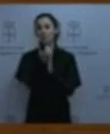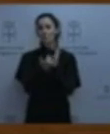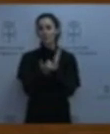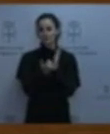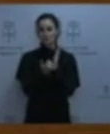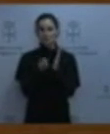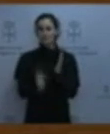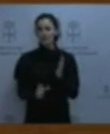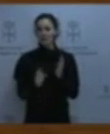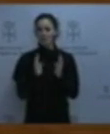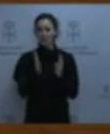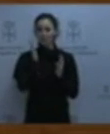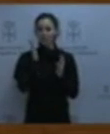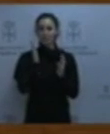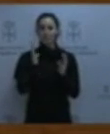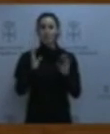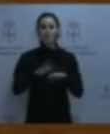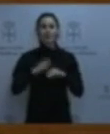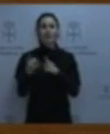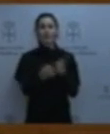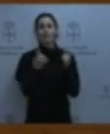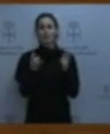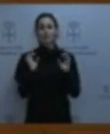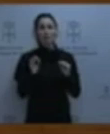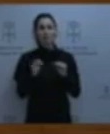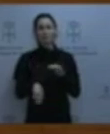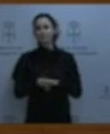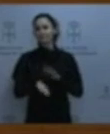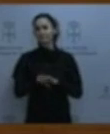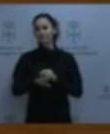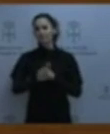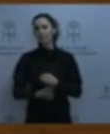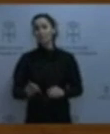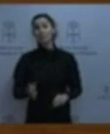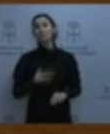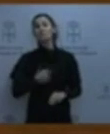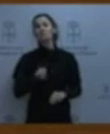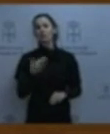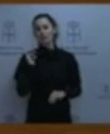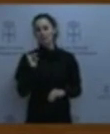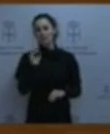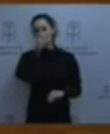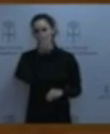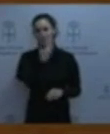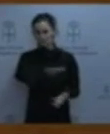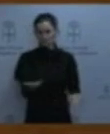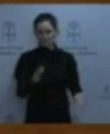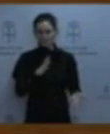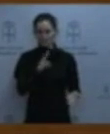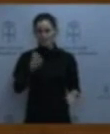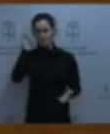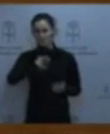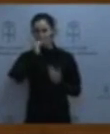así de golpe, por hacer de una necesidad judicial una chapuza, hay que tener valor para ello, señorías del PSOE. Para quitar el 20%